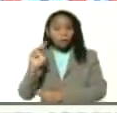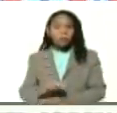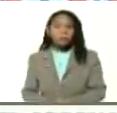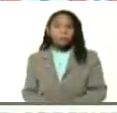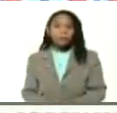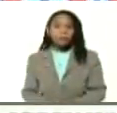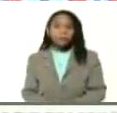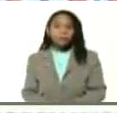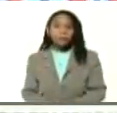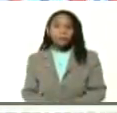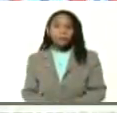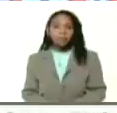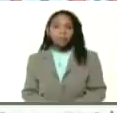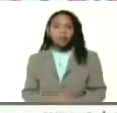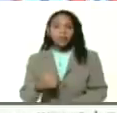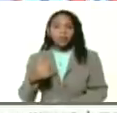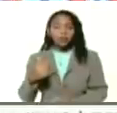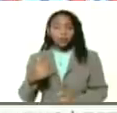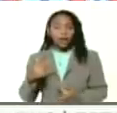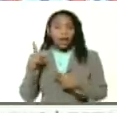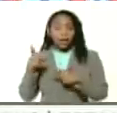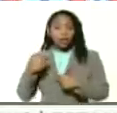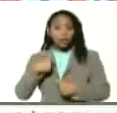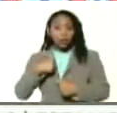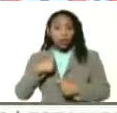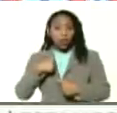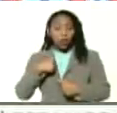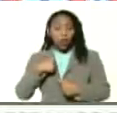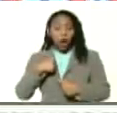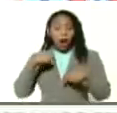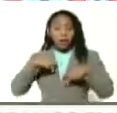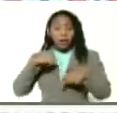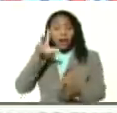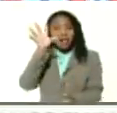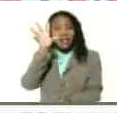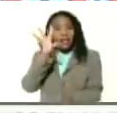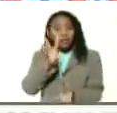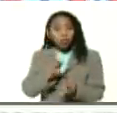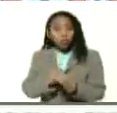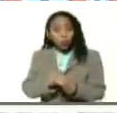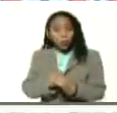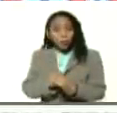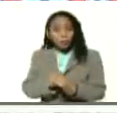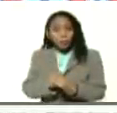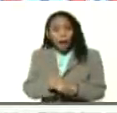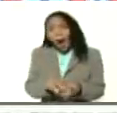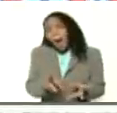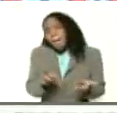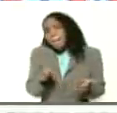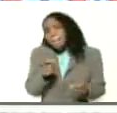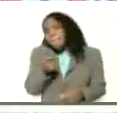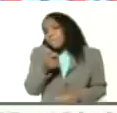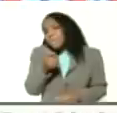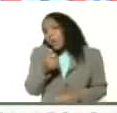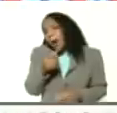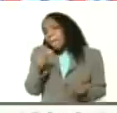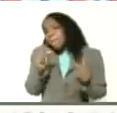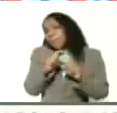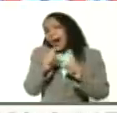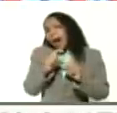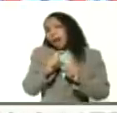Estoy realmente resumiendo en muy muy pocas palabras lo que han